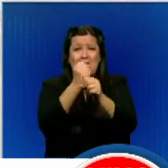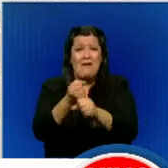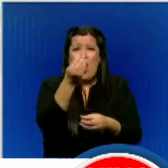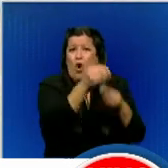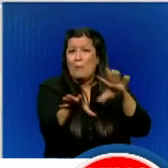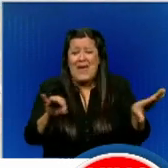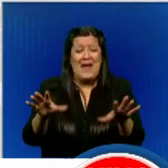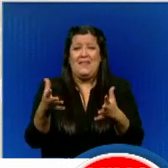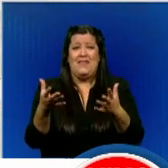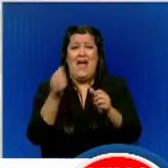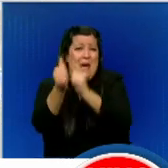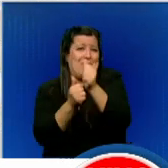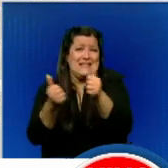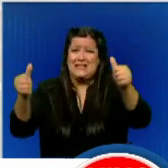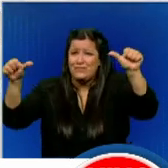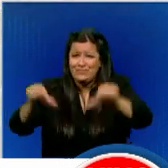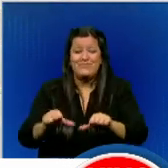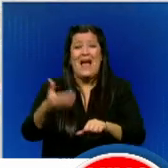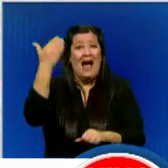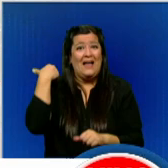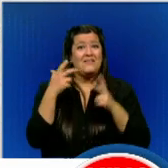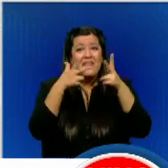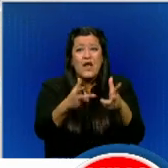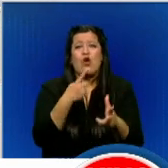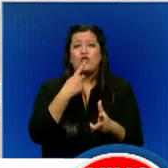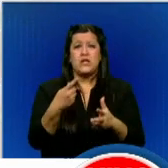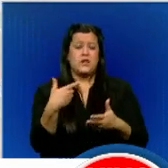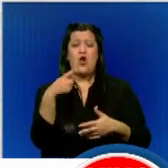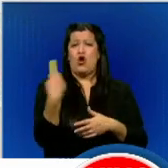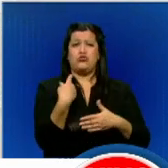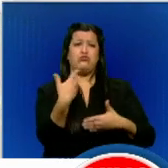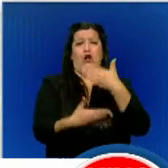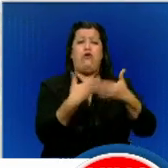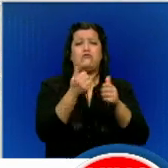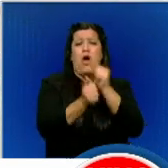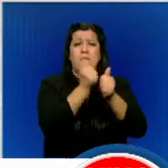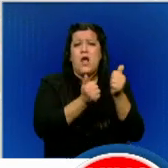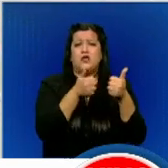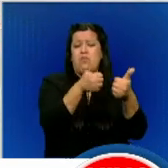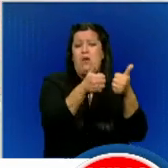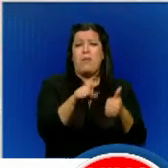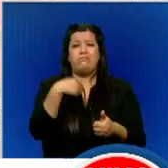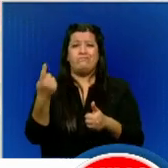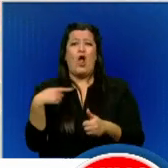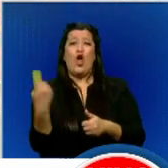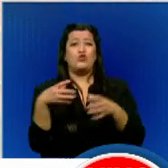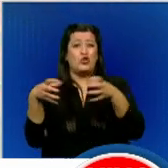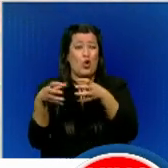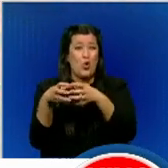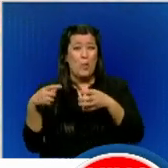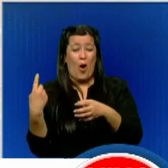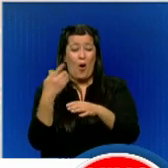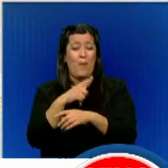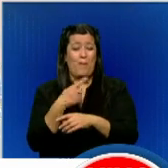empresas acá se ha dicho un diputado prominente que eran pro empresa y que nosotros éramos anti empresa par paradójico